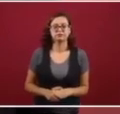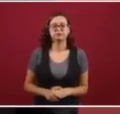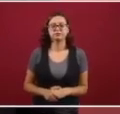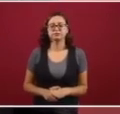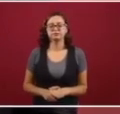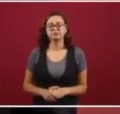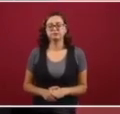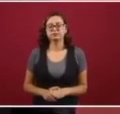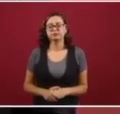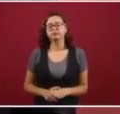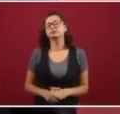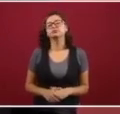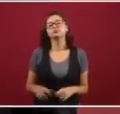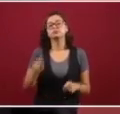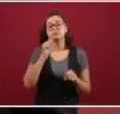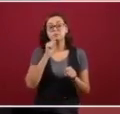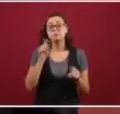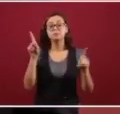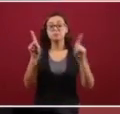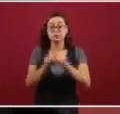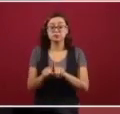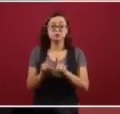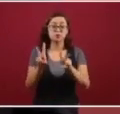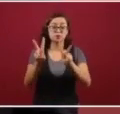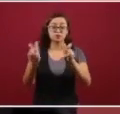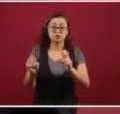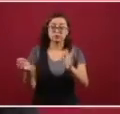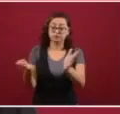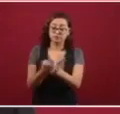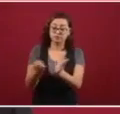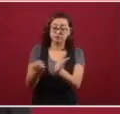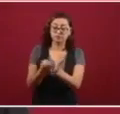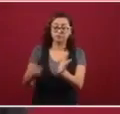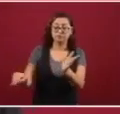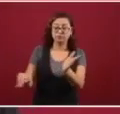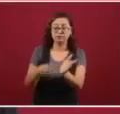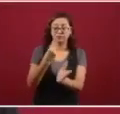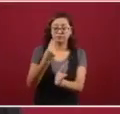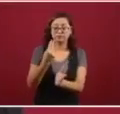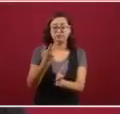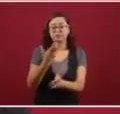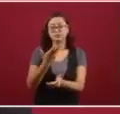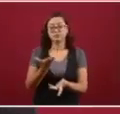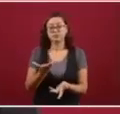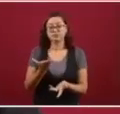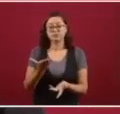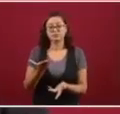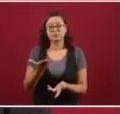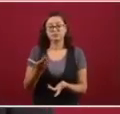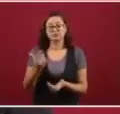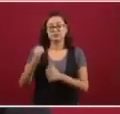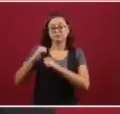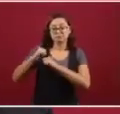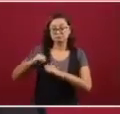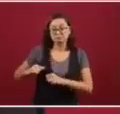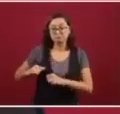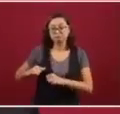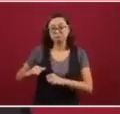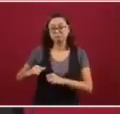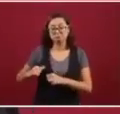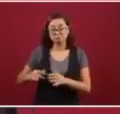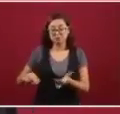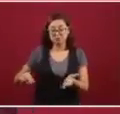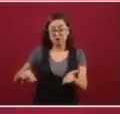un informe financiero del presidente o de la presidenta de la autoridad,